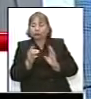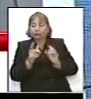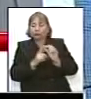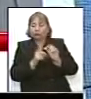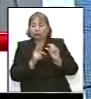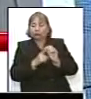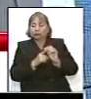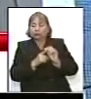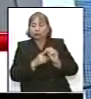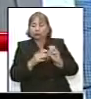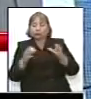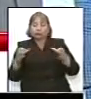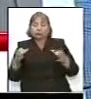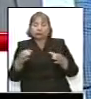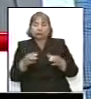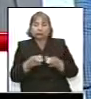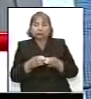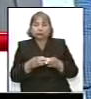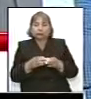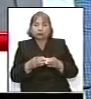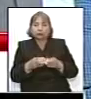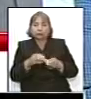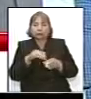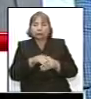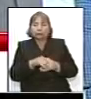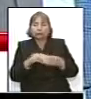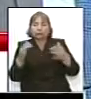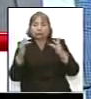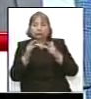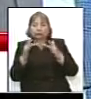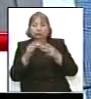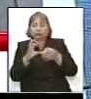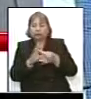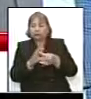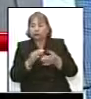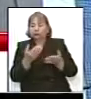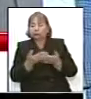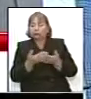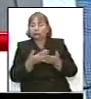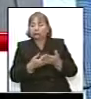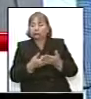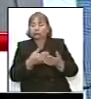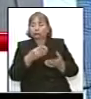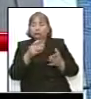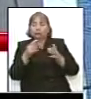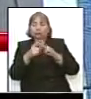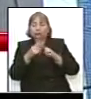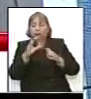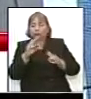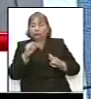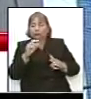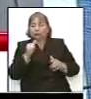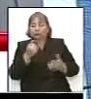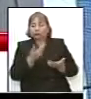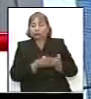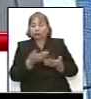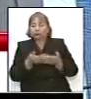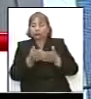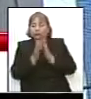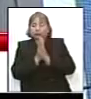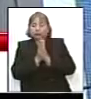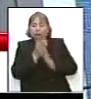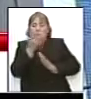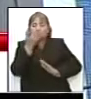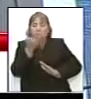palabra, en conjunto por la palabra en coordinación, por recomendación de técnica legislativa. Por lo tanto, solicito a